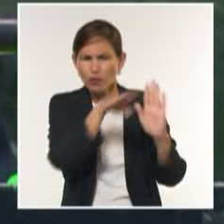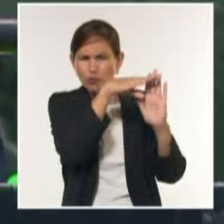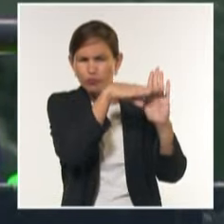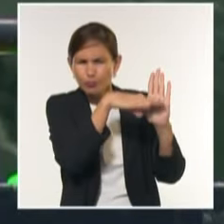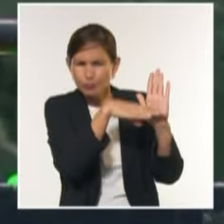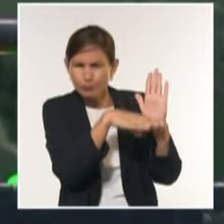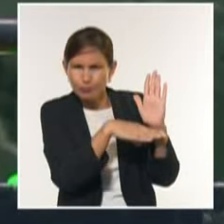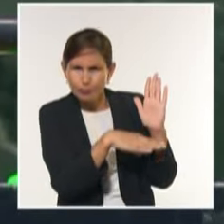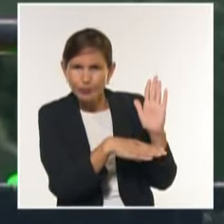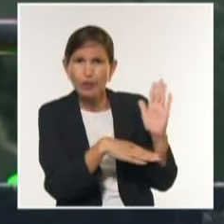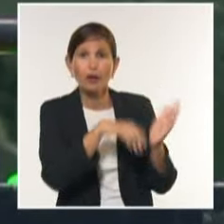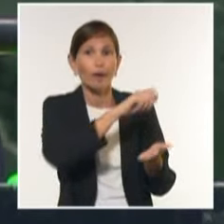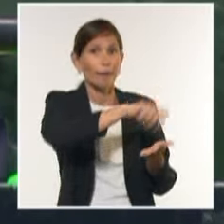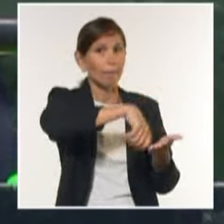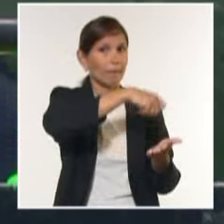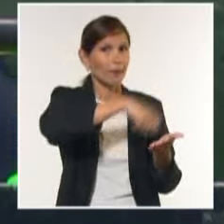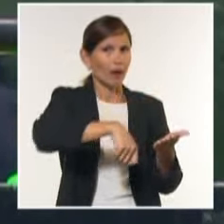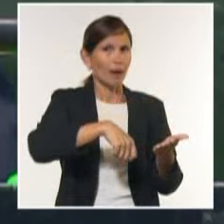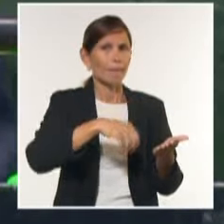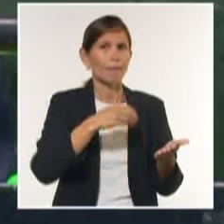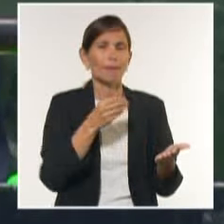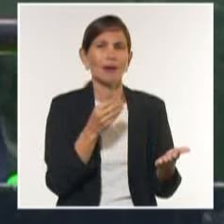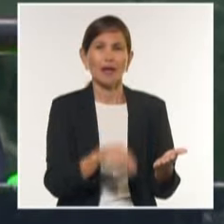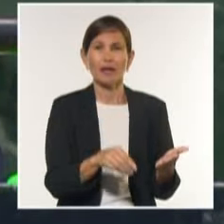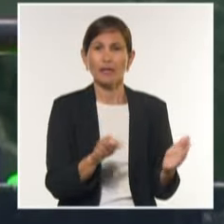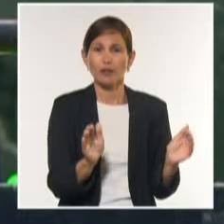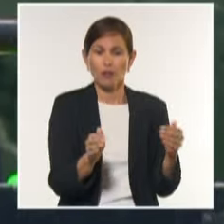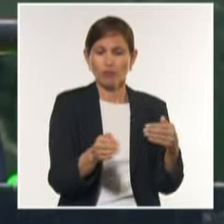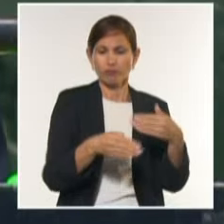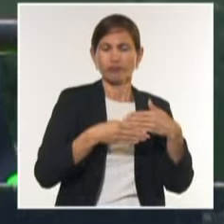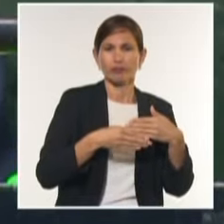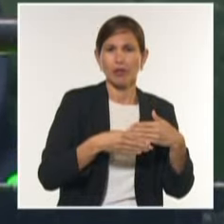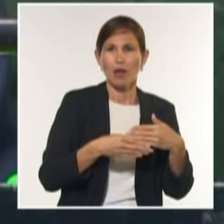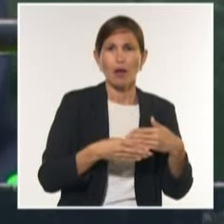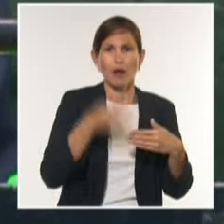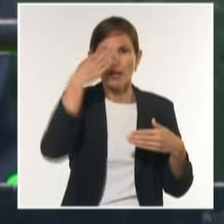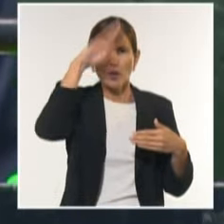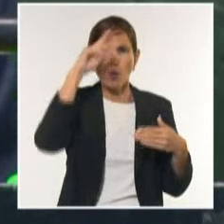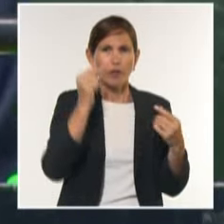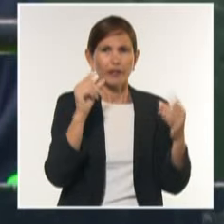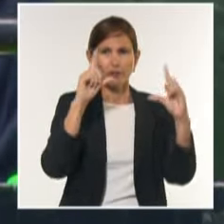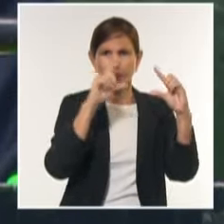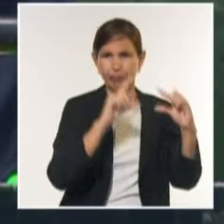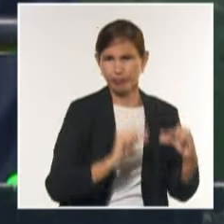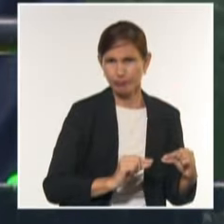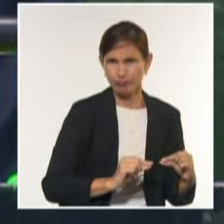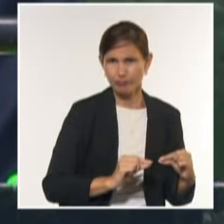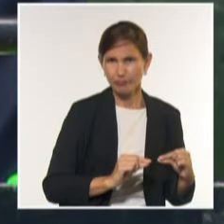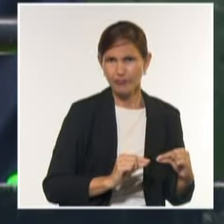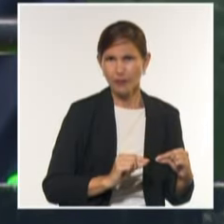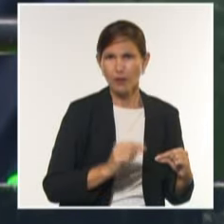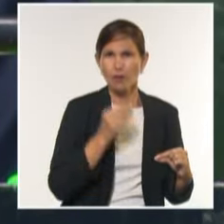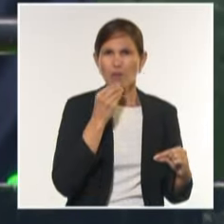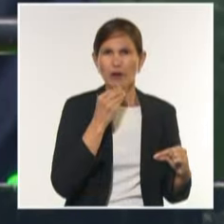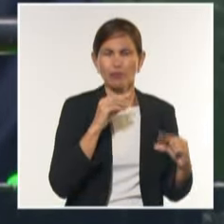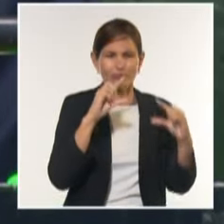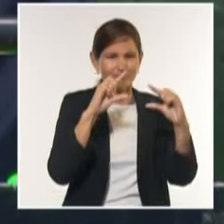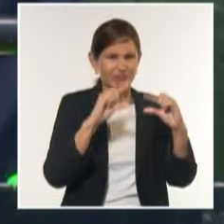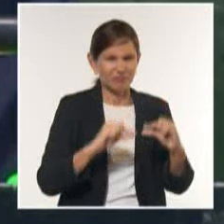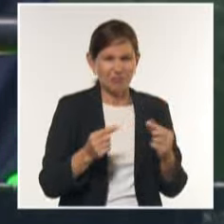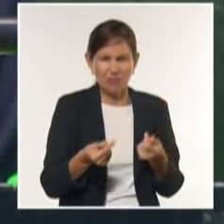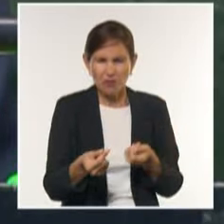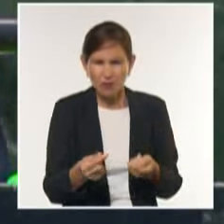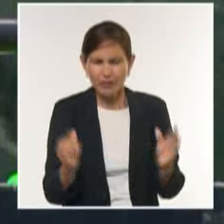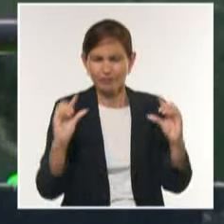los mayores avances en la privación a Cuba de dinero y suministros para reducirle sus recursos